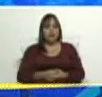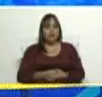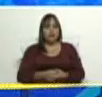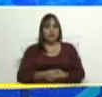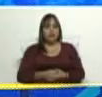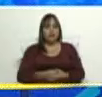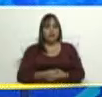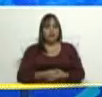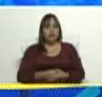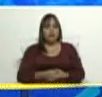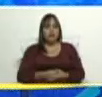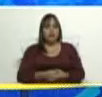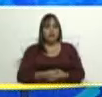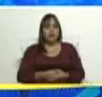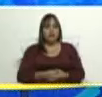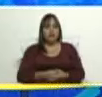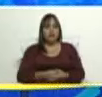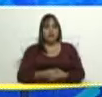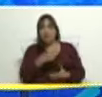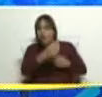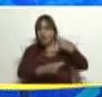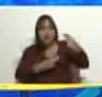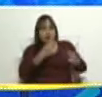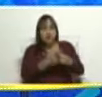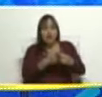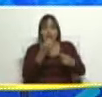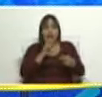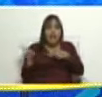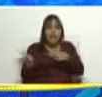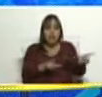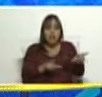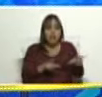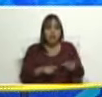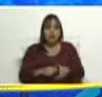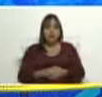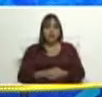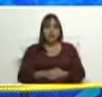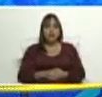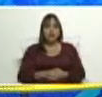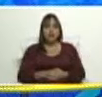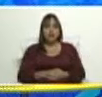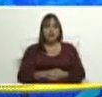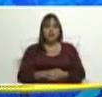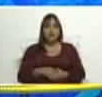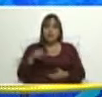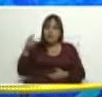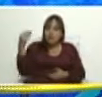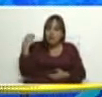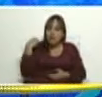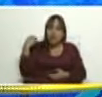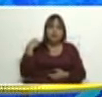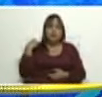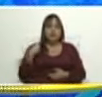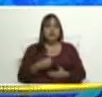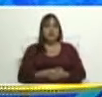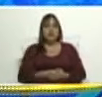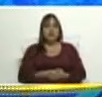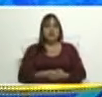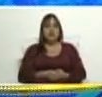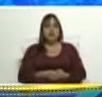Jamás, jamás estuvimos preparados para aquella noticia.